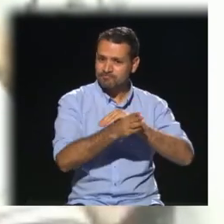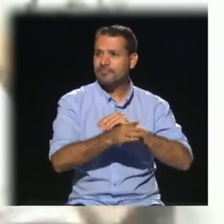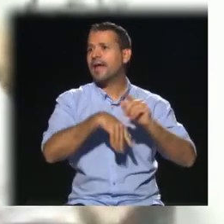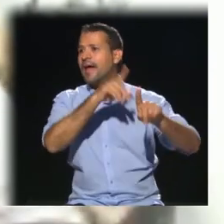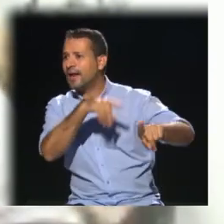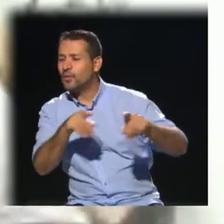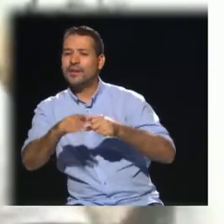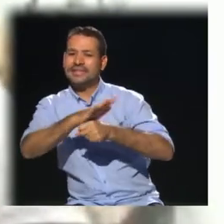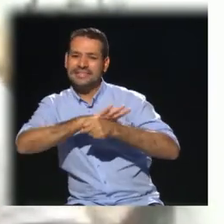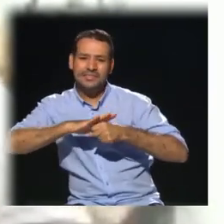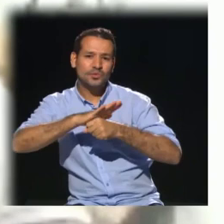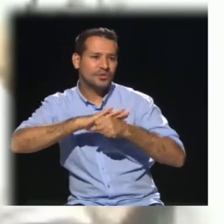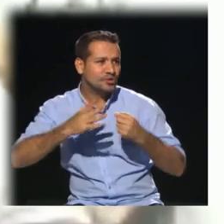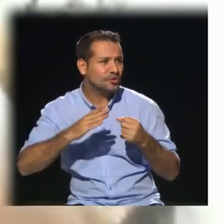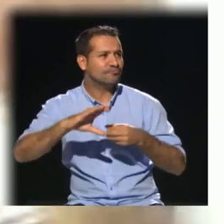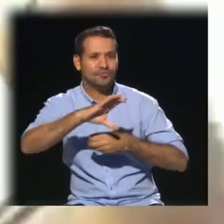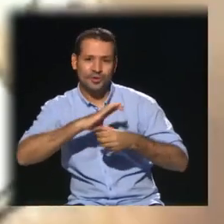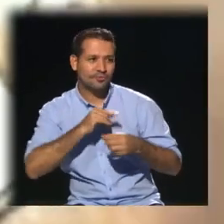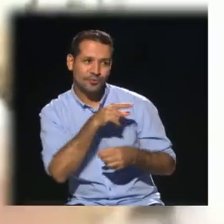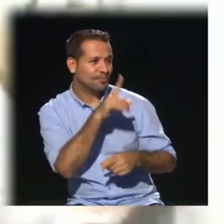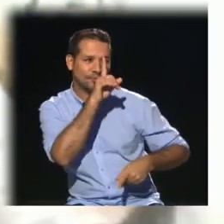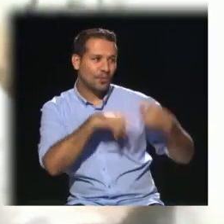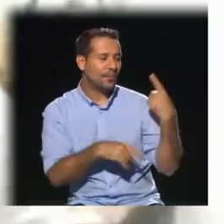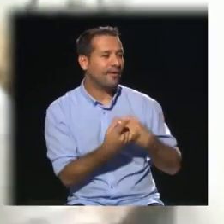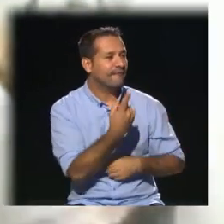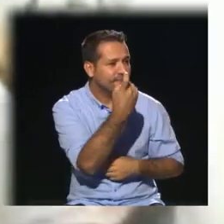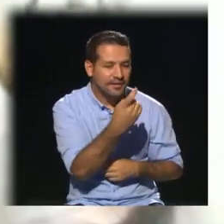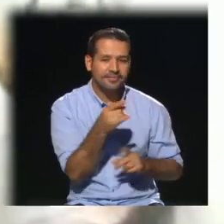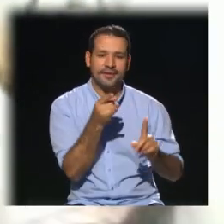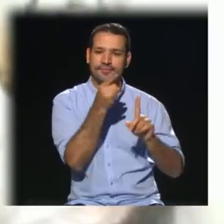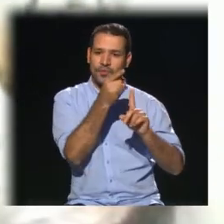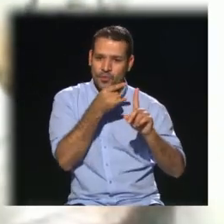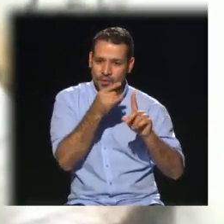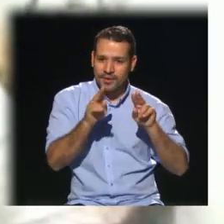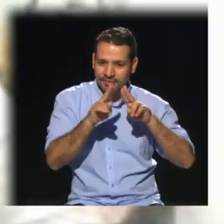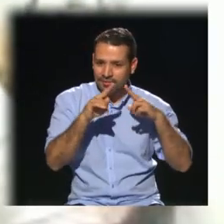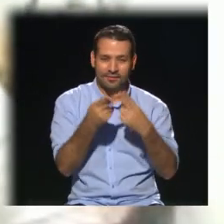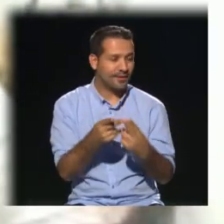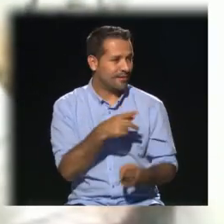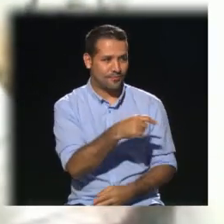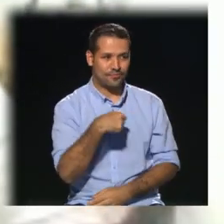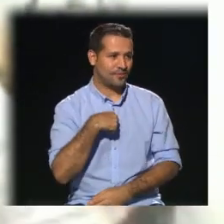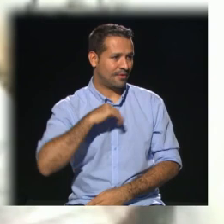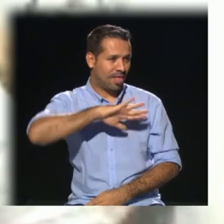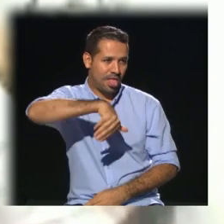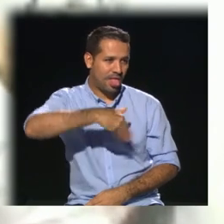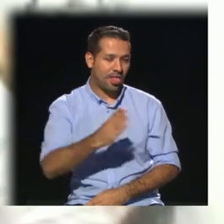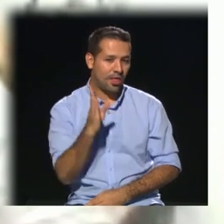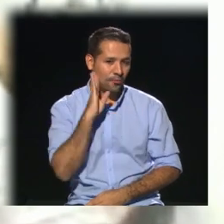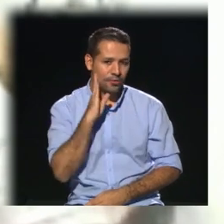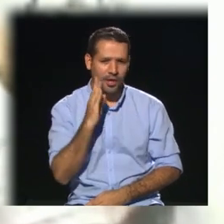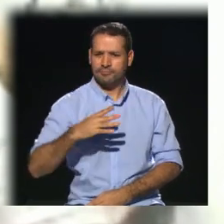muchos estudiantes, vení, no puedes porque te falta conectividad, porque no tenés un celular o no tenés